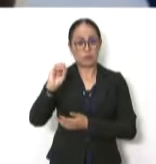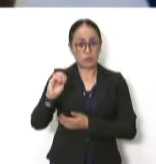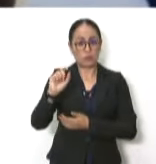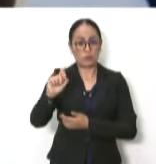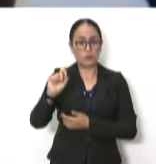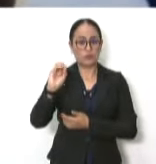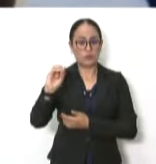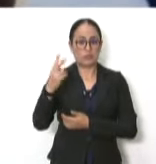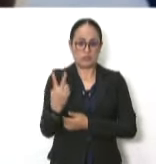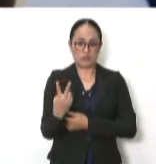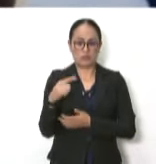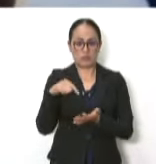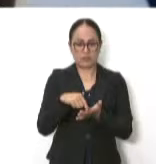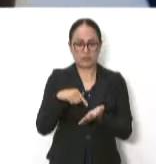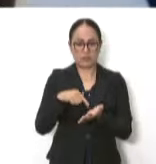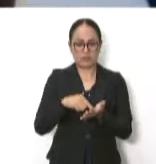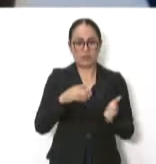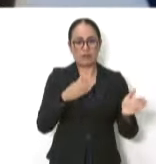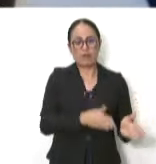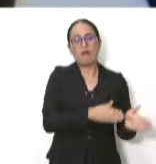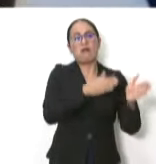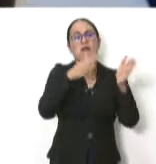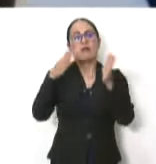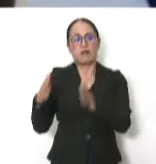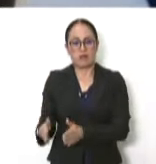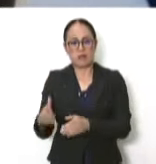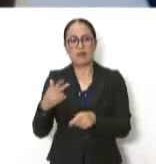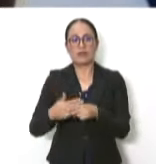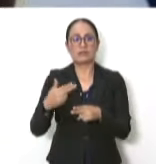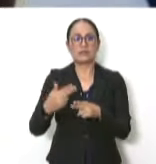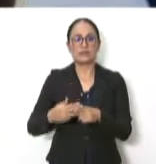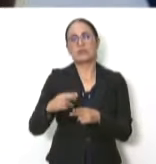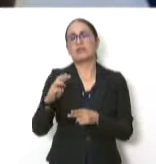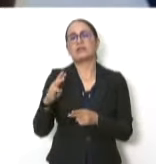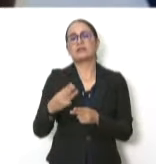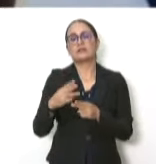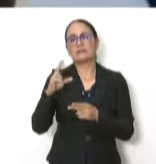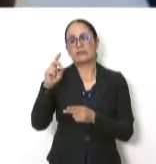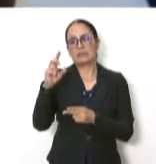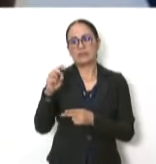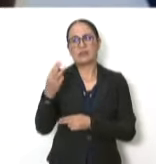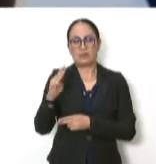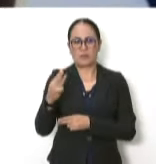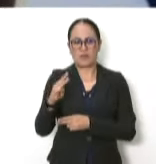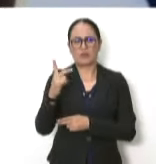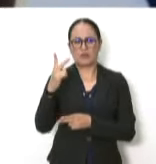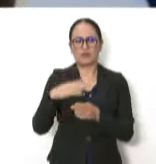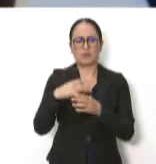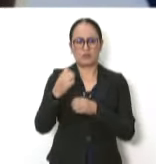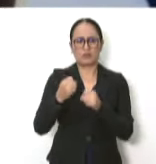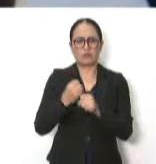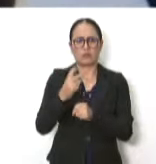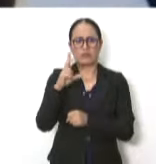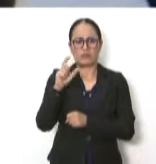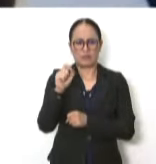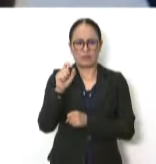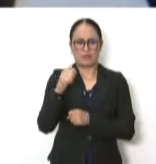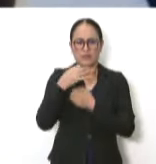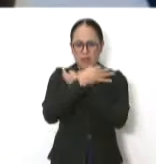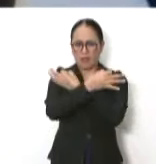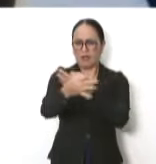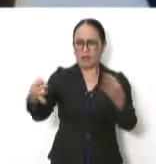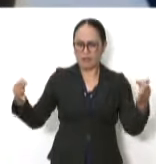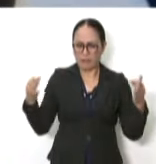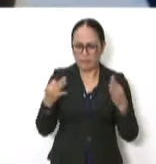ACT-PV-15-04-2020.02 en el sentido de ampliar sus efectos al 30 de mayo del año en curso inclusive, con motivo de la publicación en la